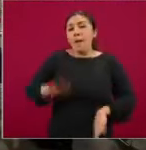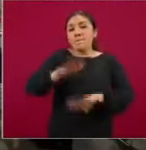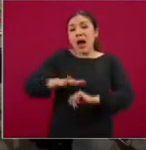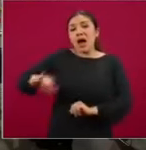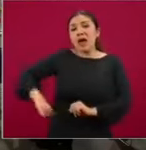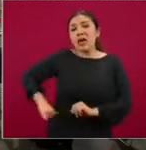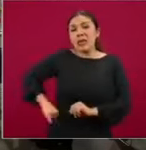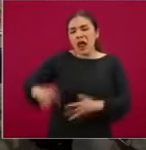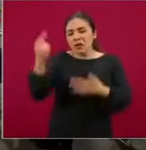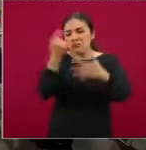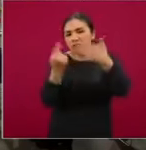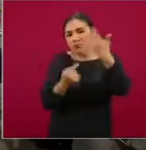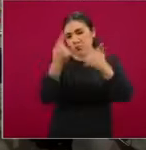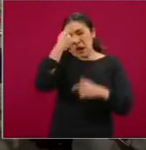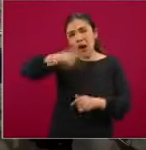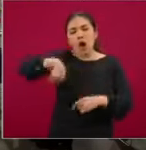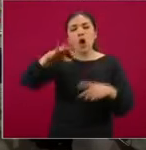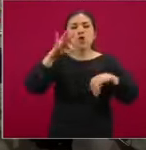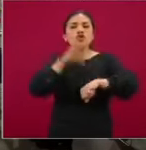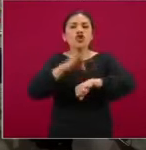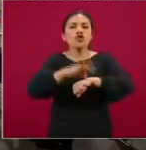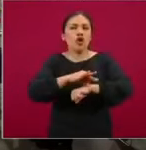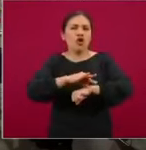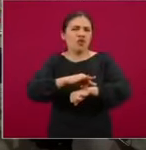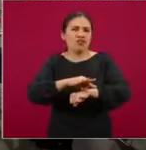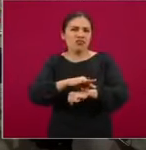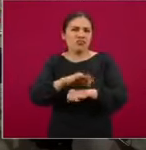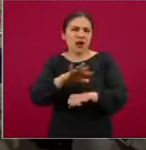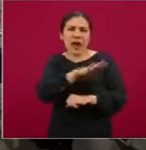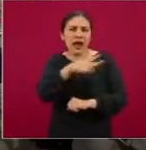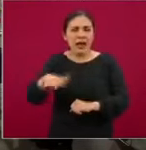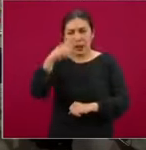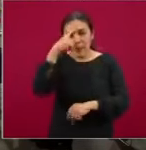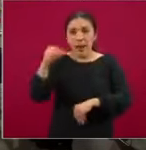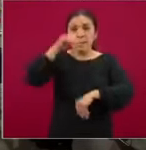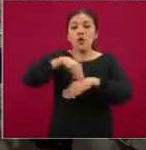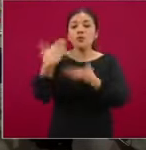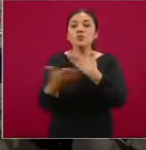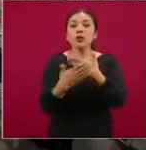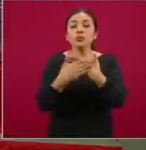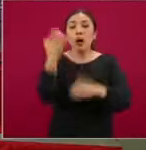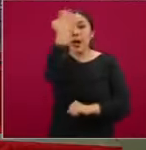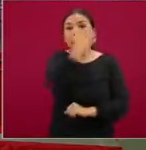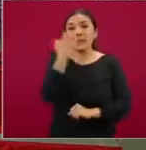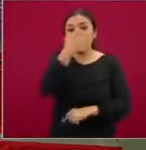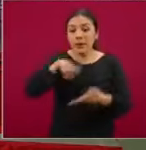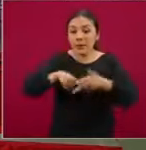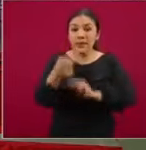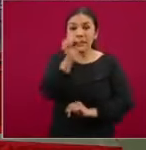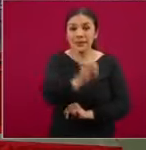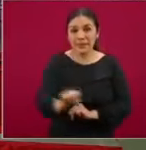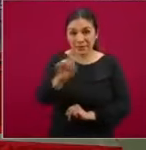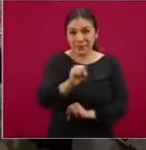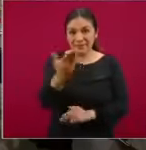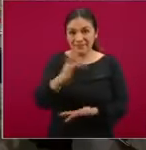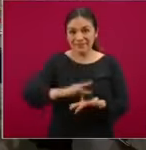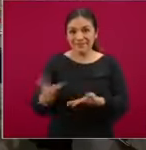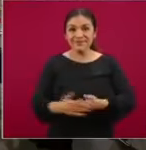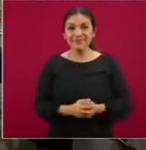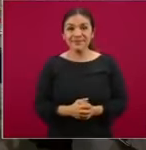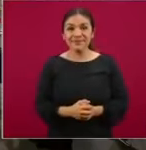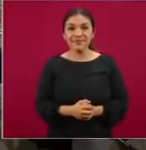interés de nuestros médicos generales que aplicarán este examen a partir del sábado. Muchas gracias. Por